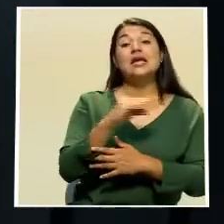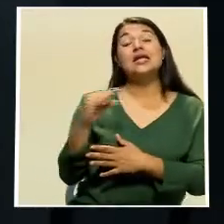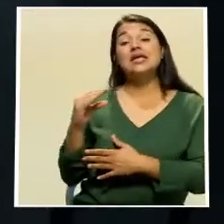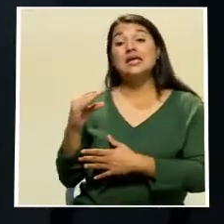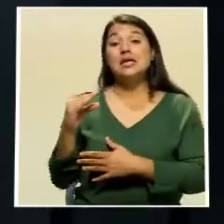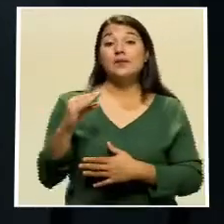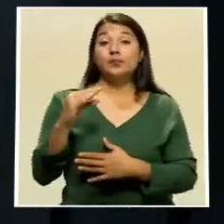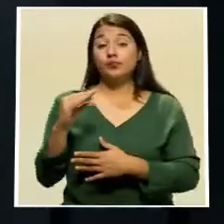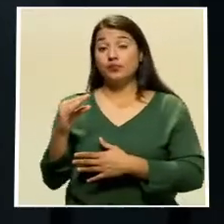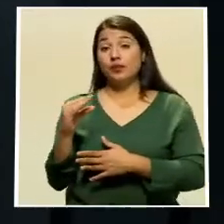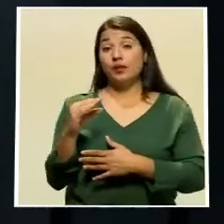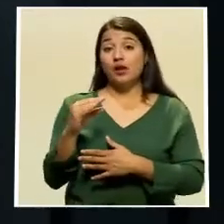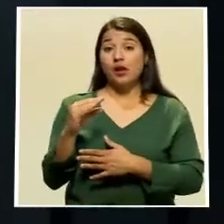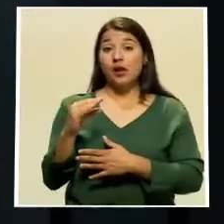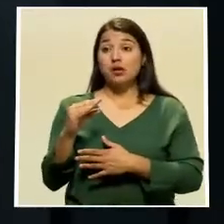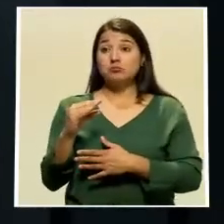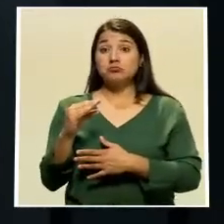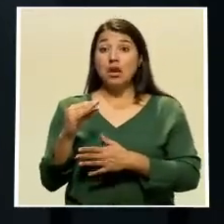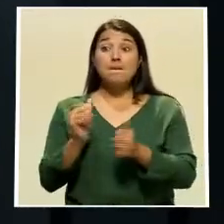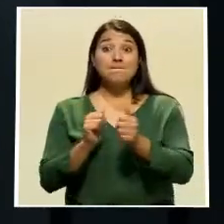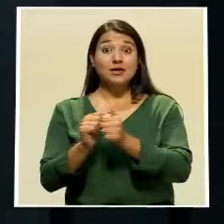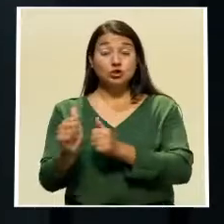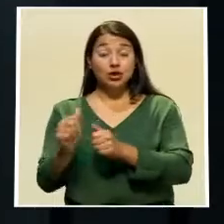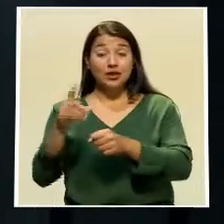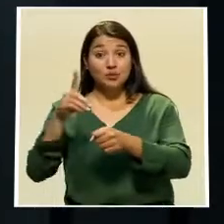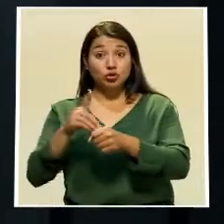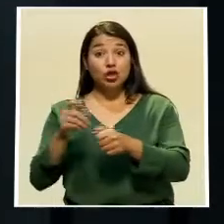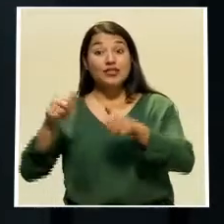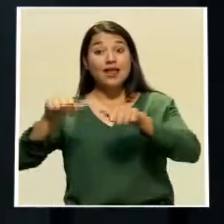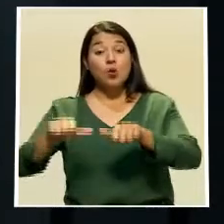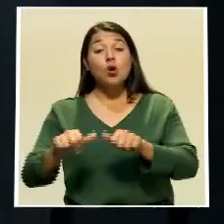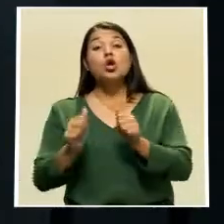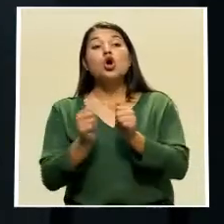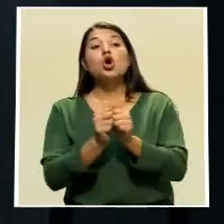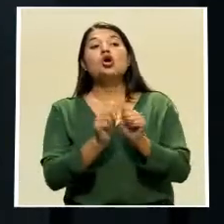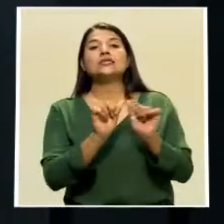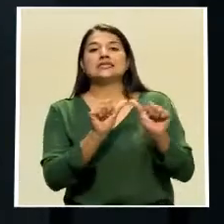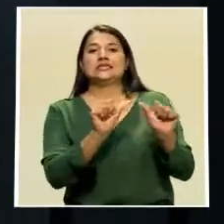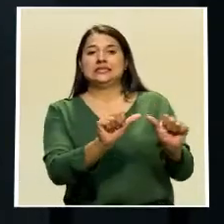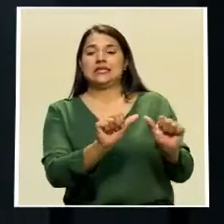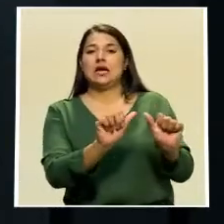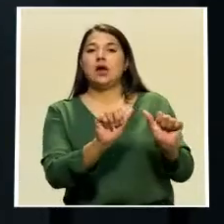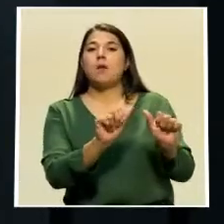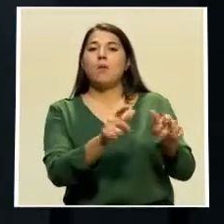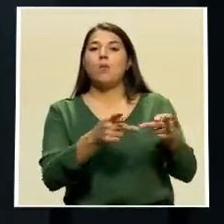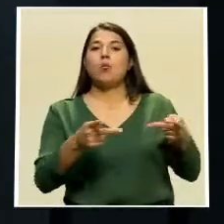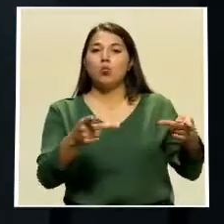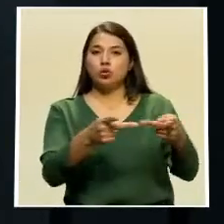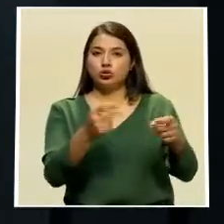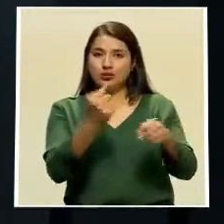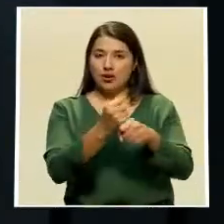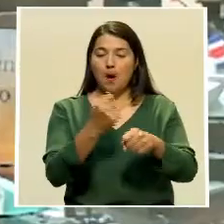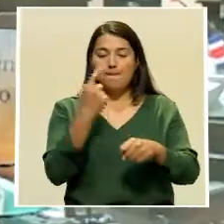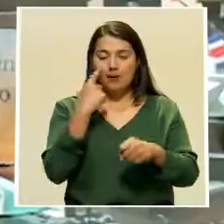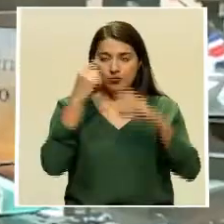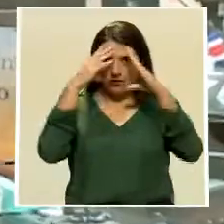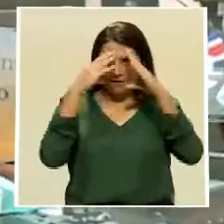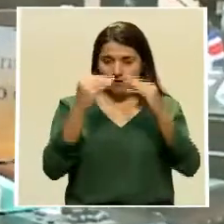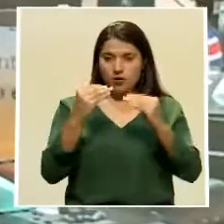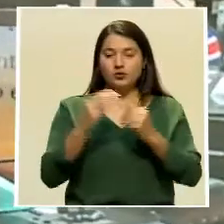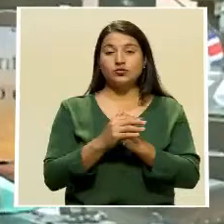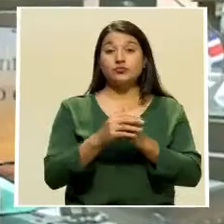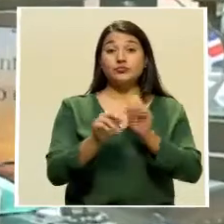recomendaba mantener a la defensora en su cargo. Veamos esta información que hemos preparado para ustedes. El